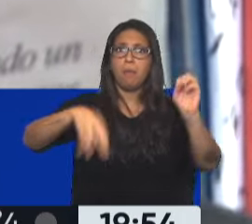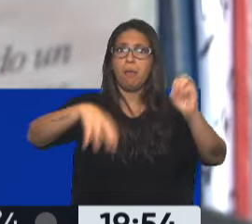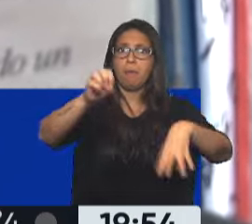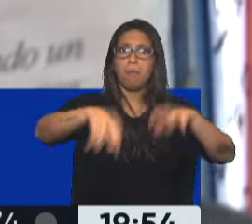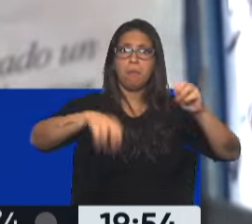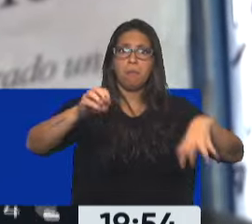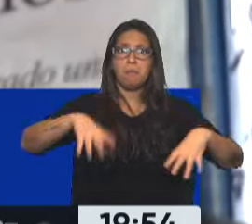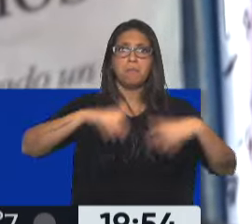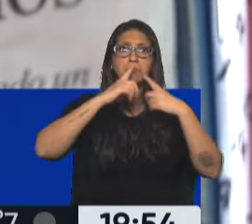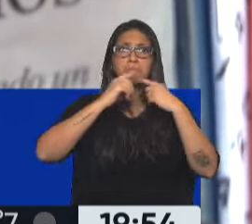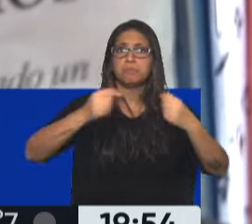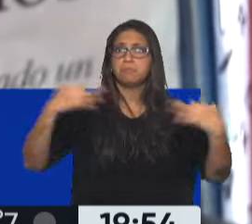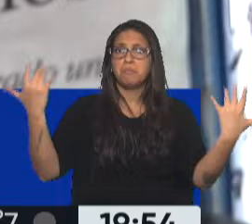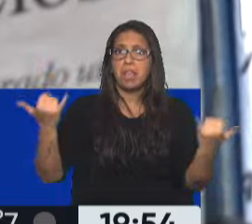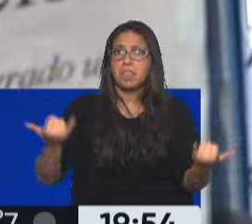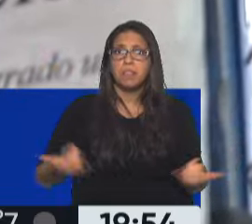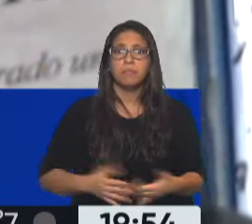tanquetas.